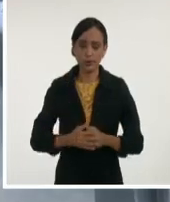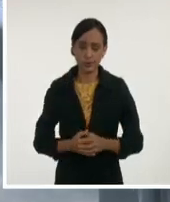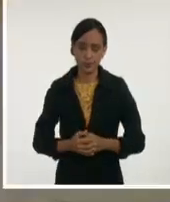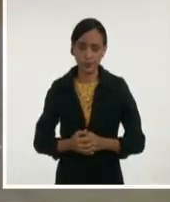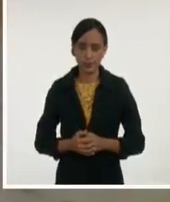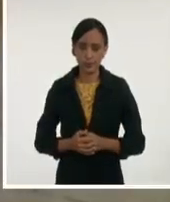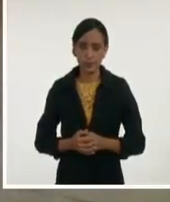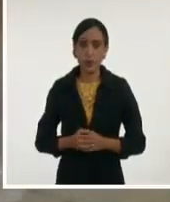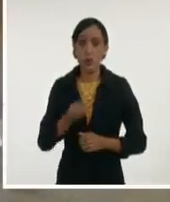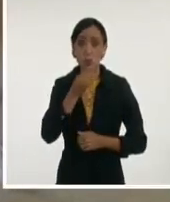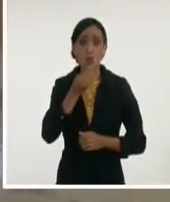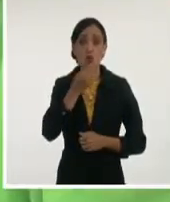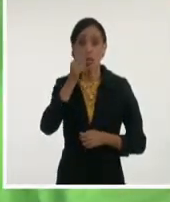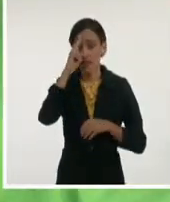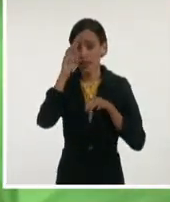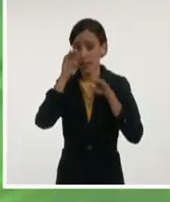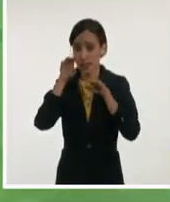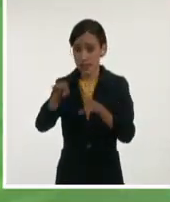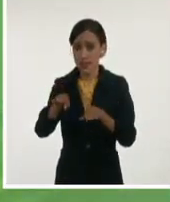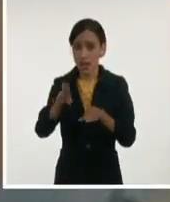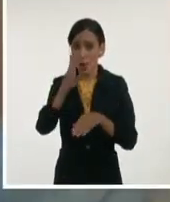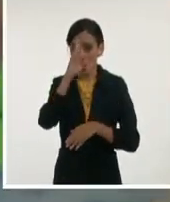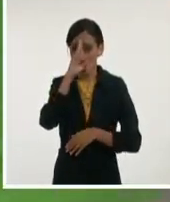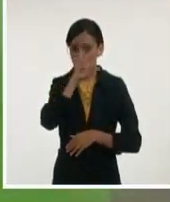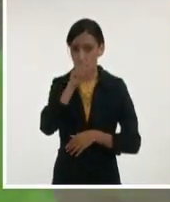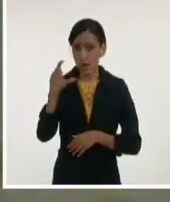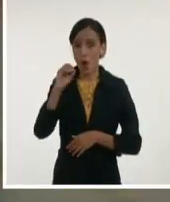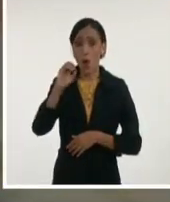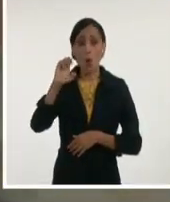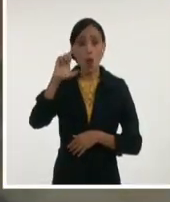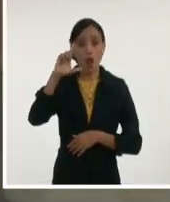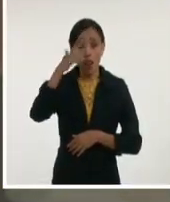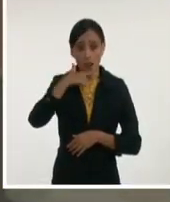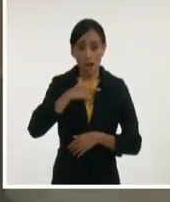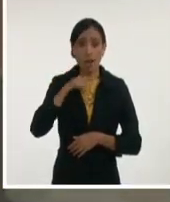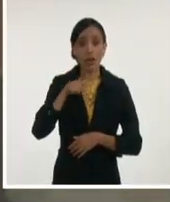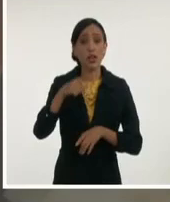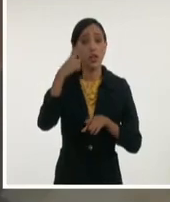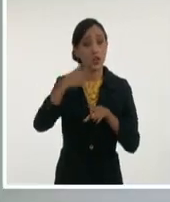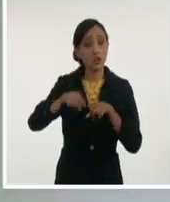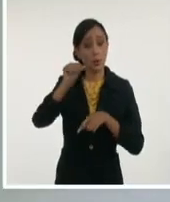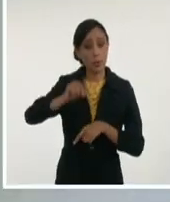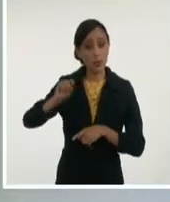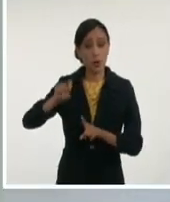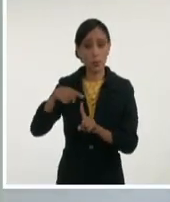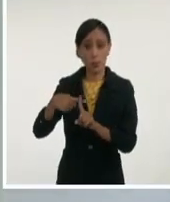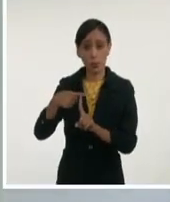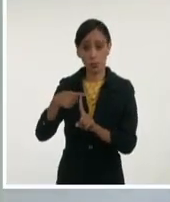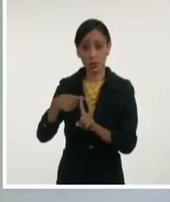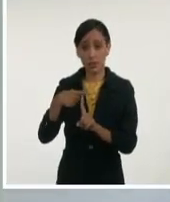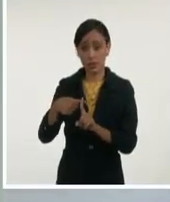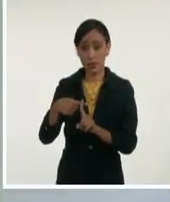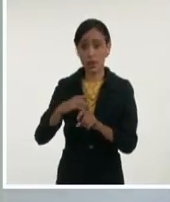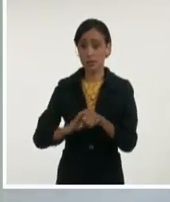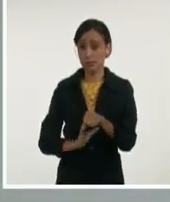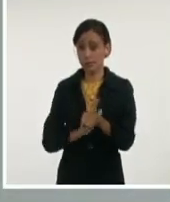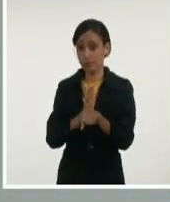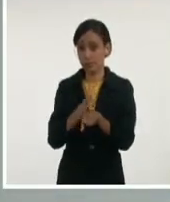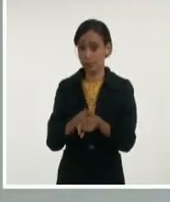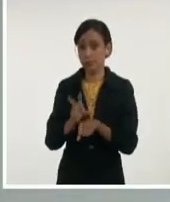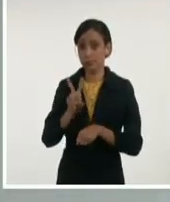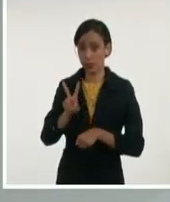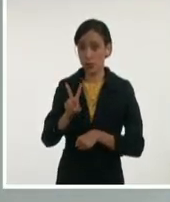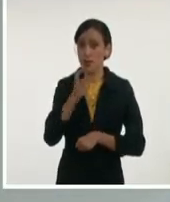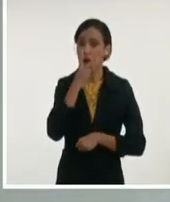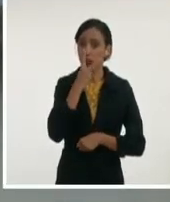de ingreso en el Hospital Antonio Luaces Iraola, mientras que los que se encuentran positivos al SARS-CoV-2 tendrán asistencia en el